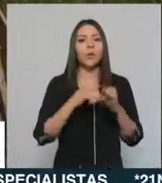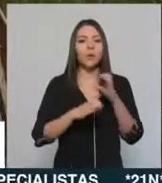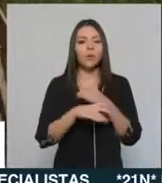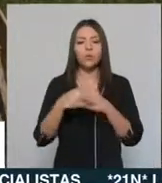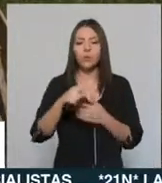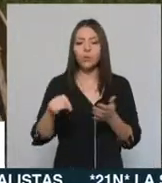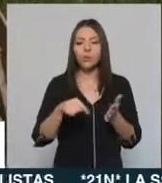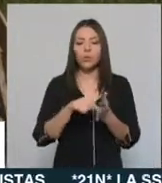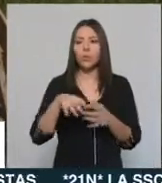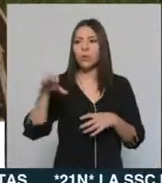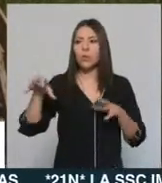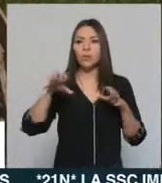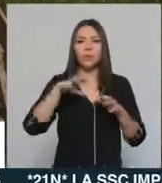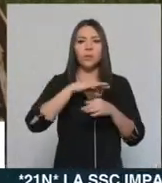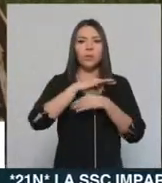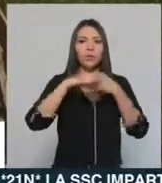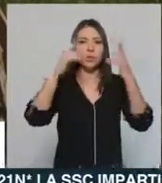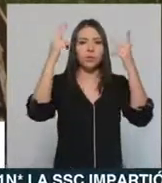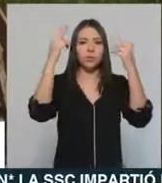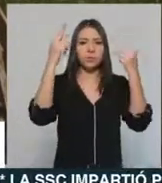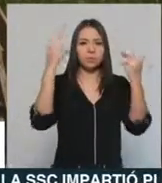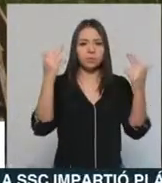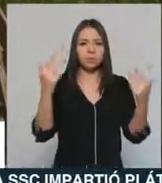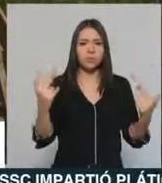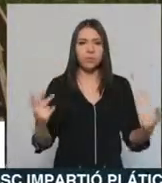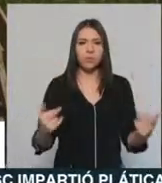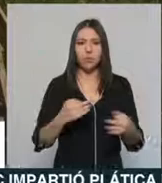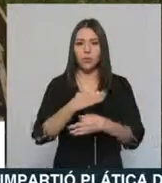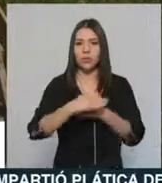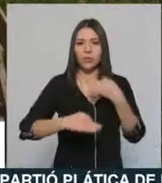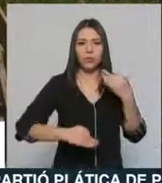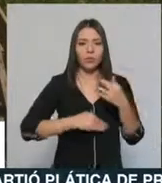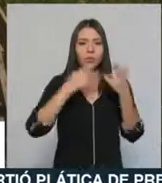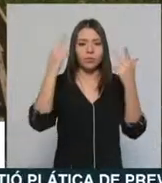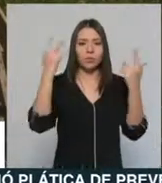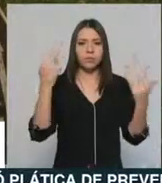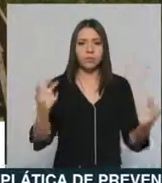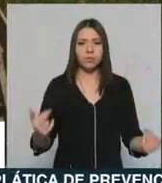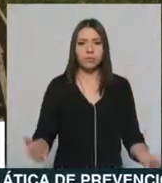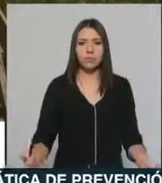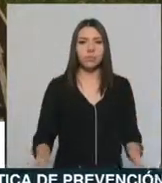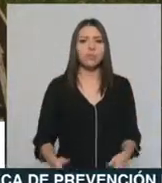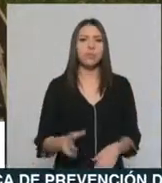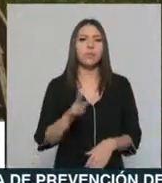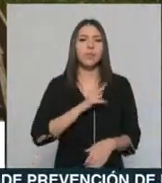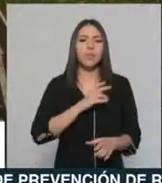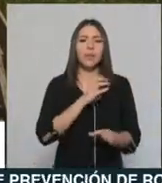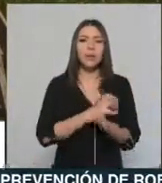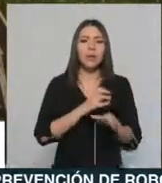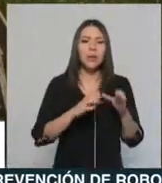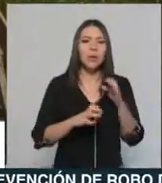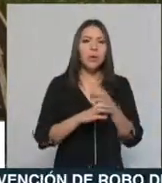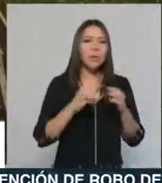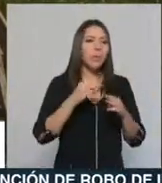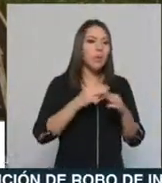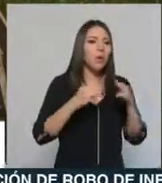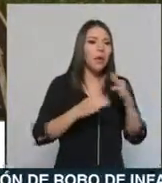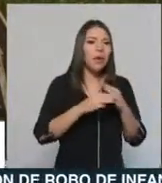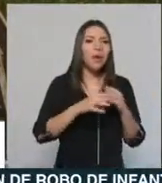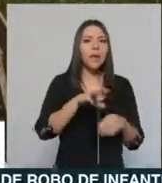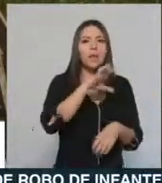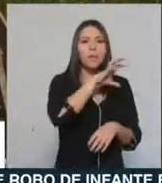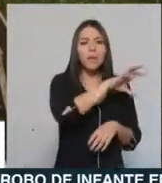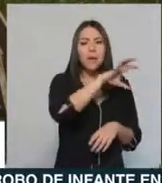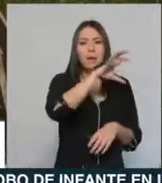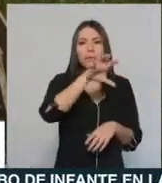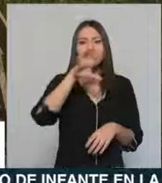Se destruyó todo. Todo. Mis muebles, todo lo que yo